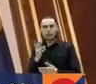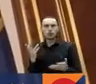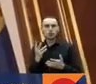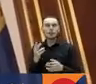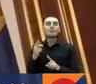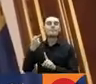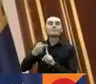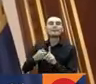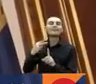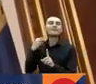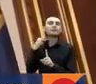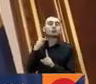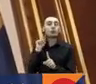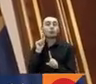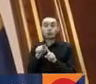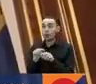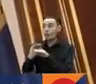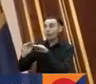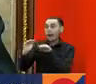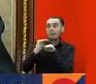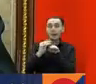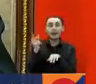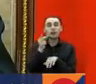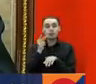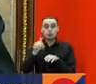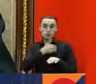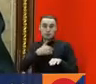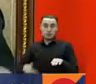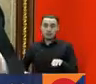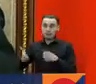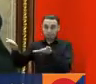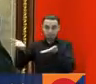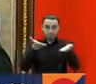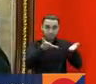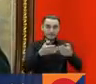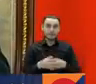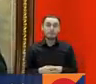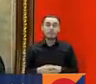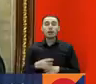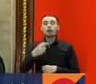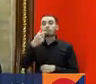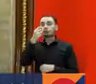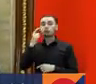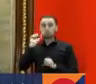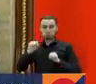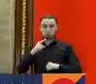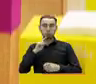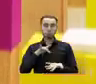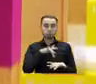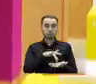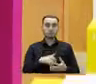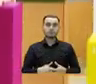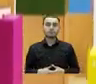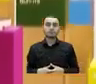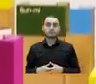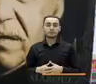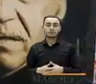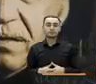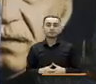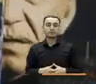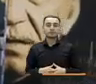a la que Putin y Zelensky fueron invitados. El presidente ruso ya confirmó su asistencia.